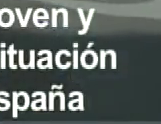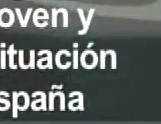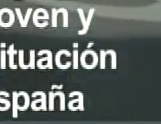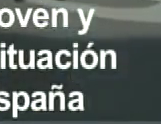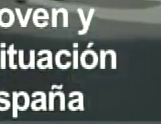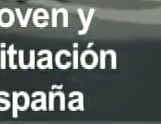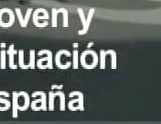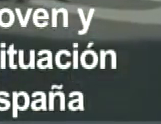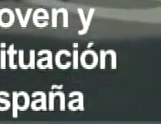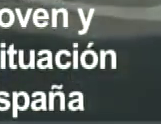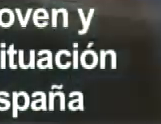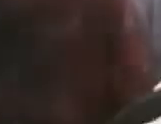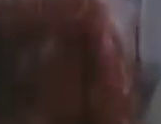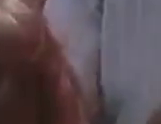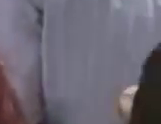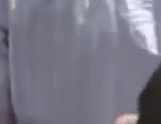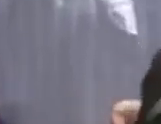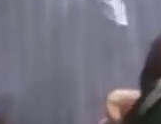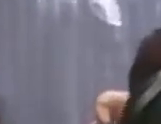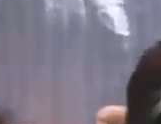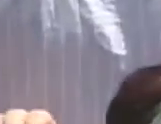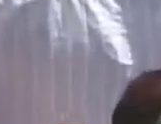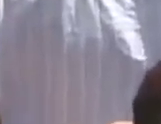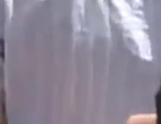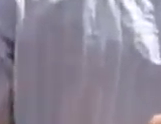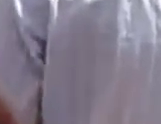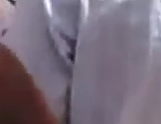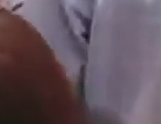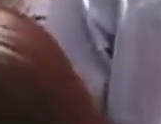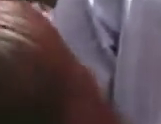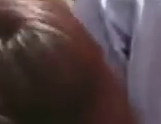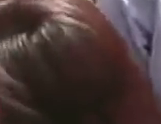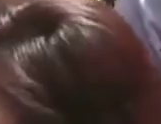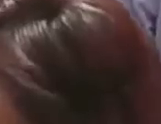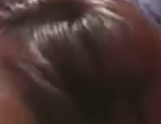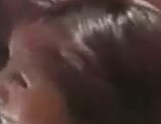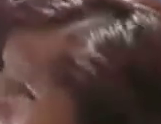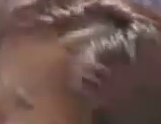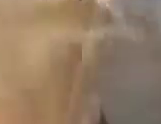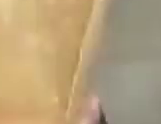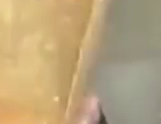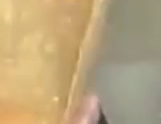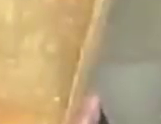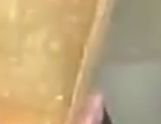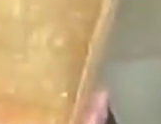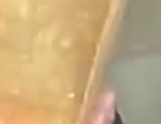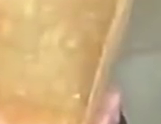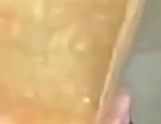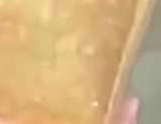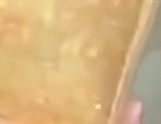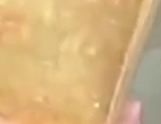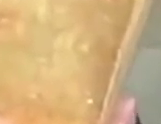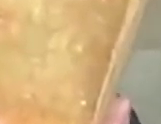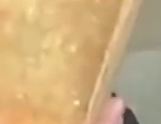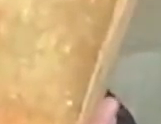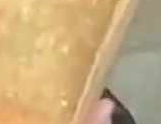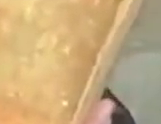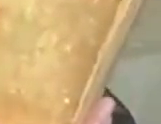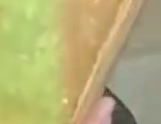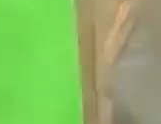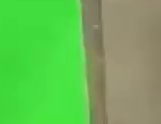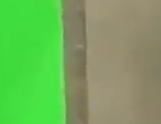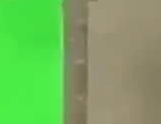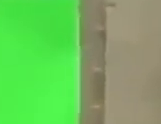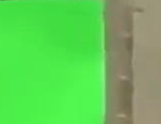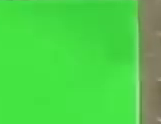Zócalo ocupado por la policía. El Zócalo es de los ciudadanos, y mucho más de los ciudadanos con los libros.